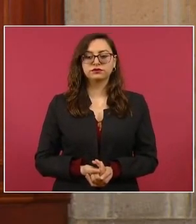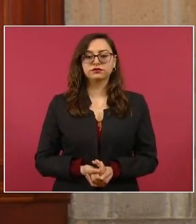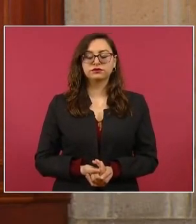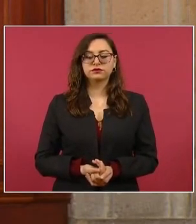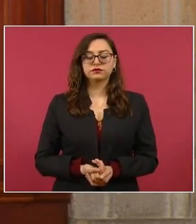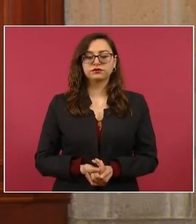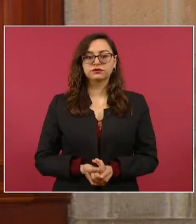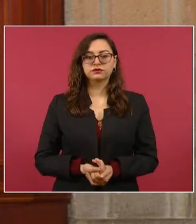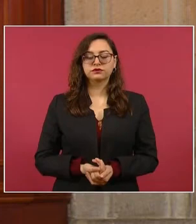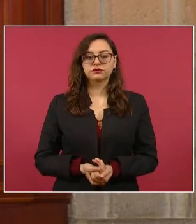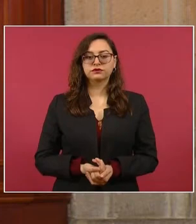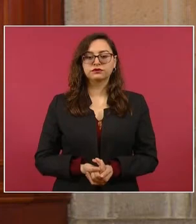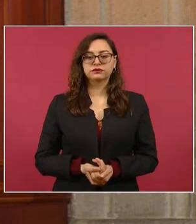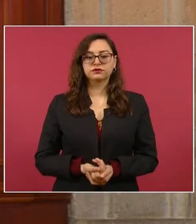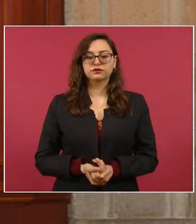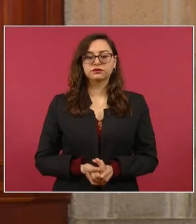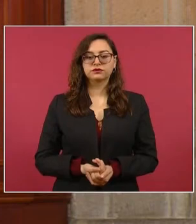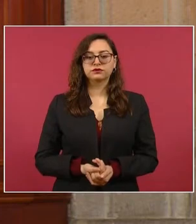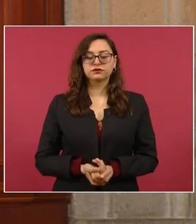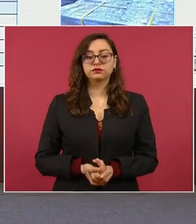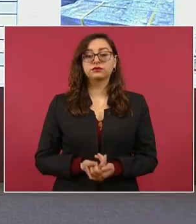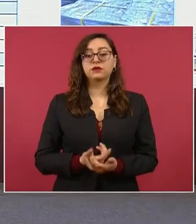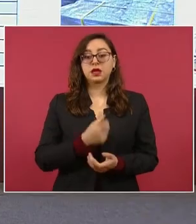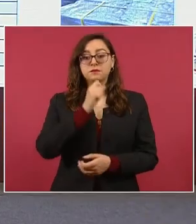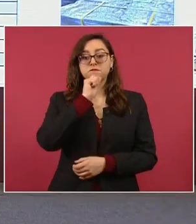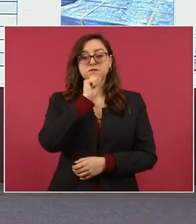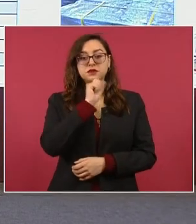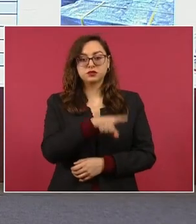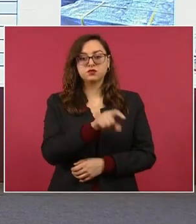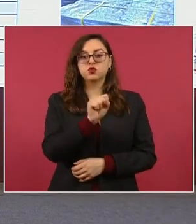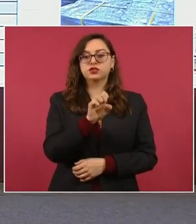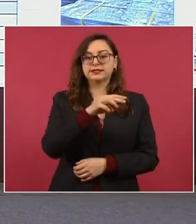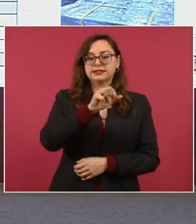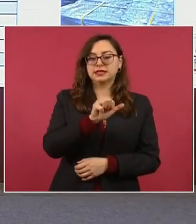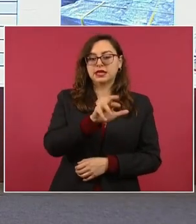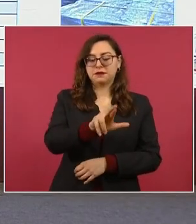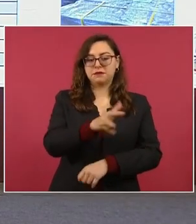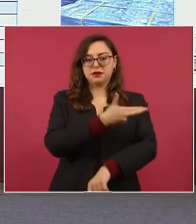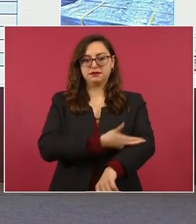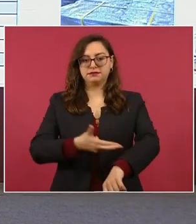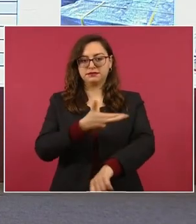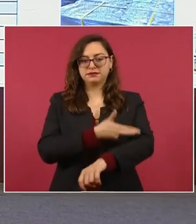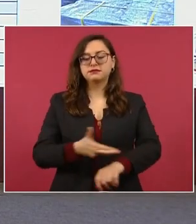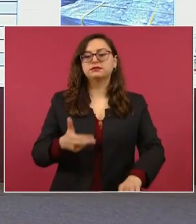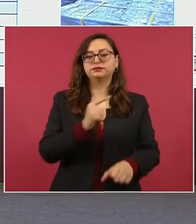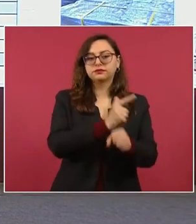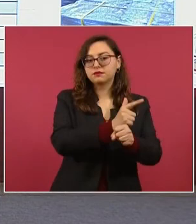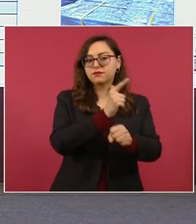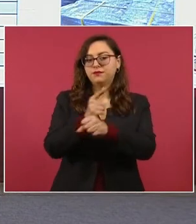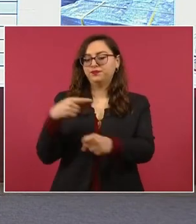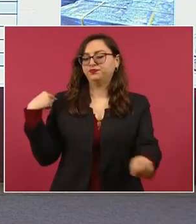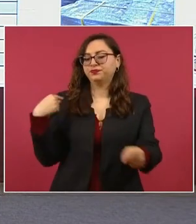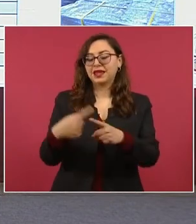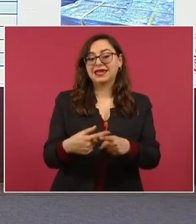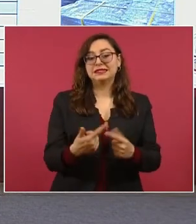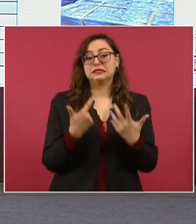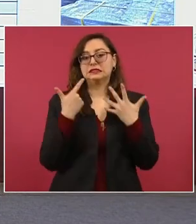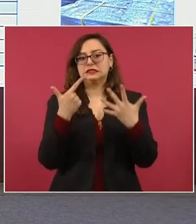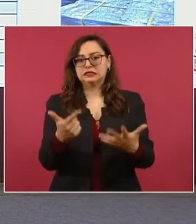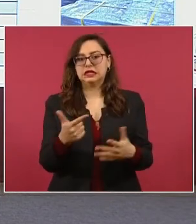Consolidando también los operativos encabezados por la Secretaría de Marina, tenemos 7 casos relevantes en este periodo.